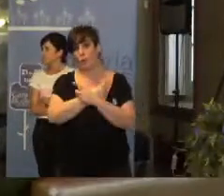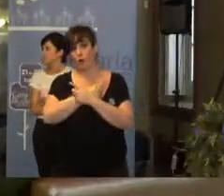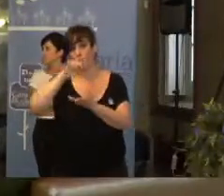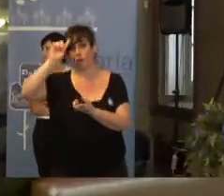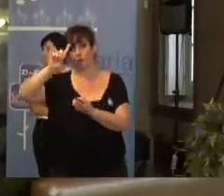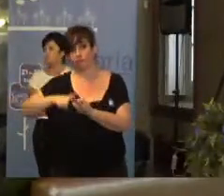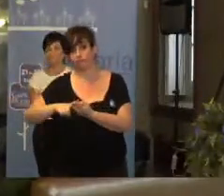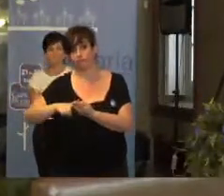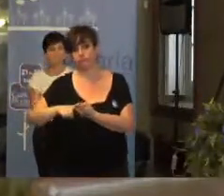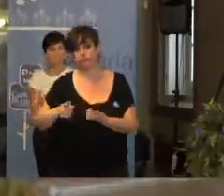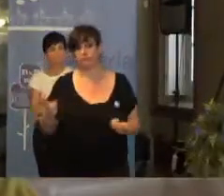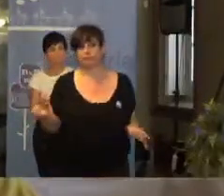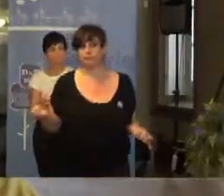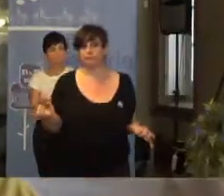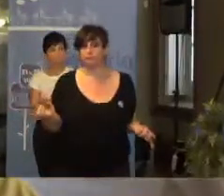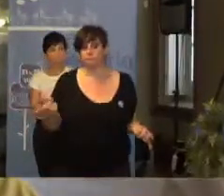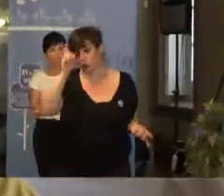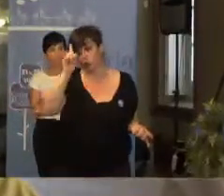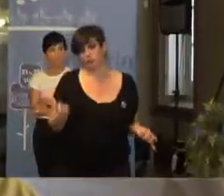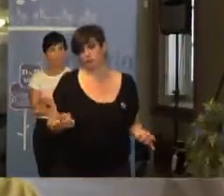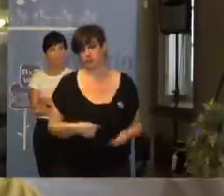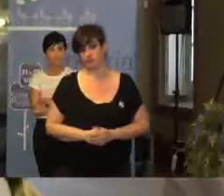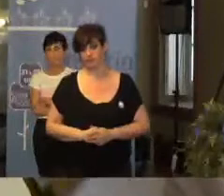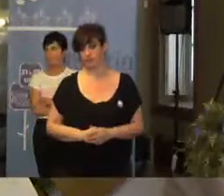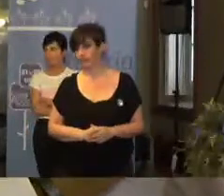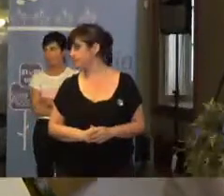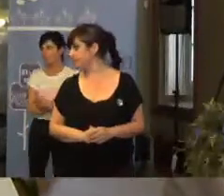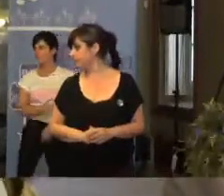dicen que se acaba, non sei.